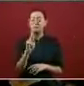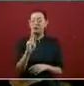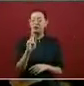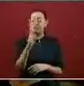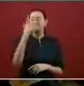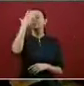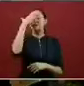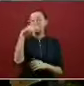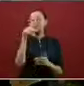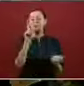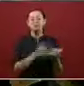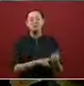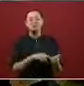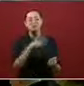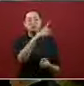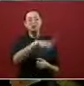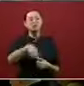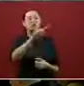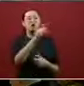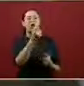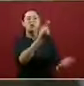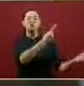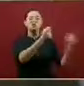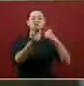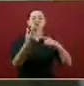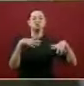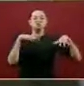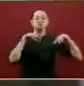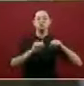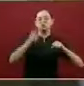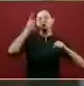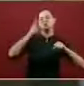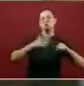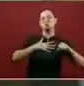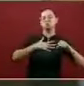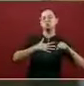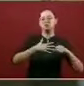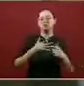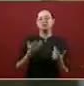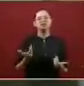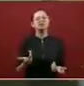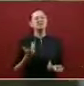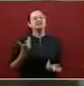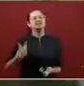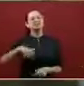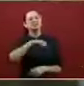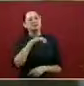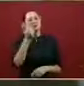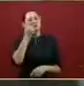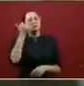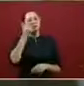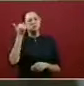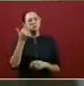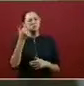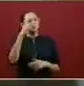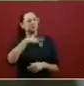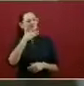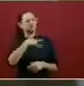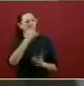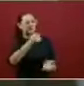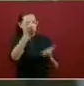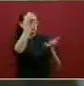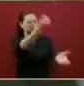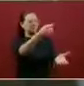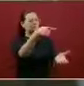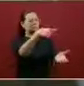hay personas que se han adueñado y los estudiantes no sabemos qué pasa realmente con esos recursos, a dónde